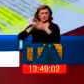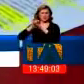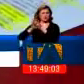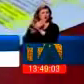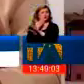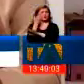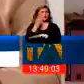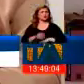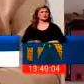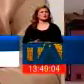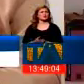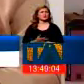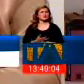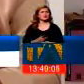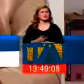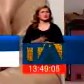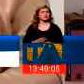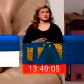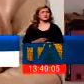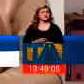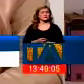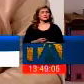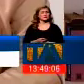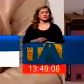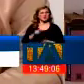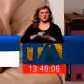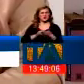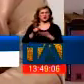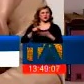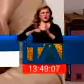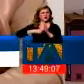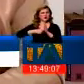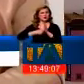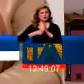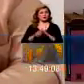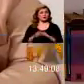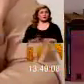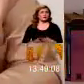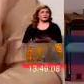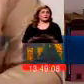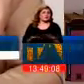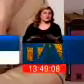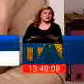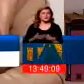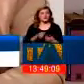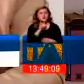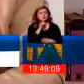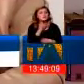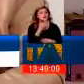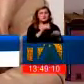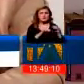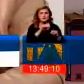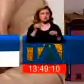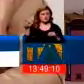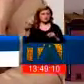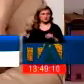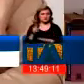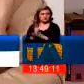contrato. Este contrato huele a que se fabricaron los TDRs, los términos de referencia,